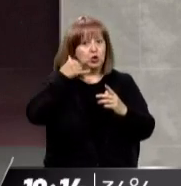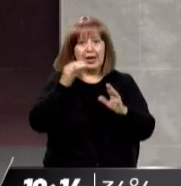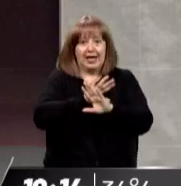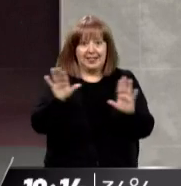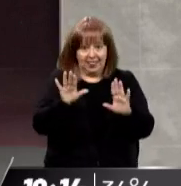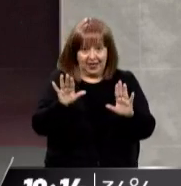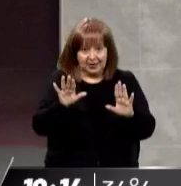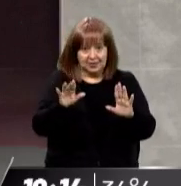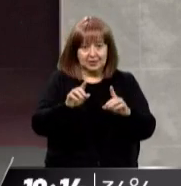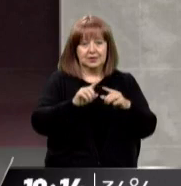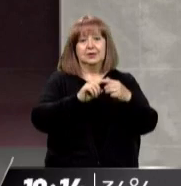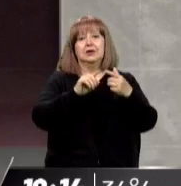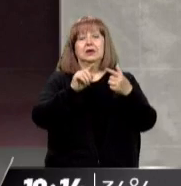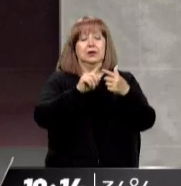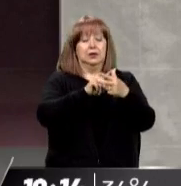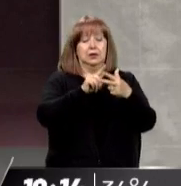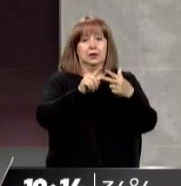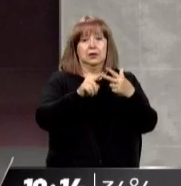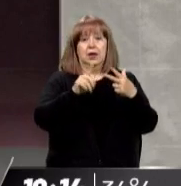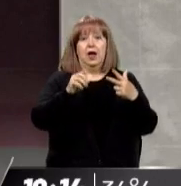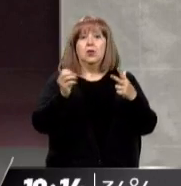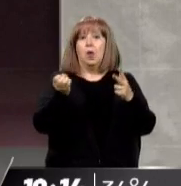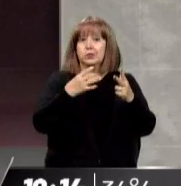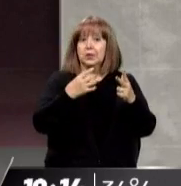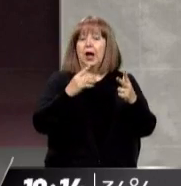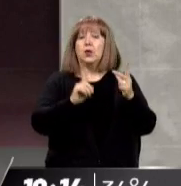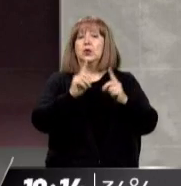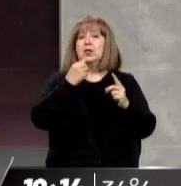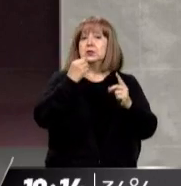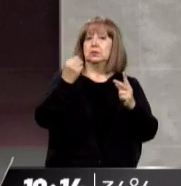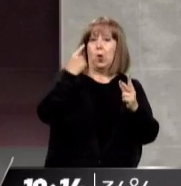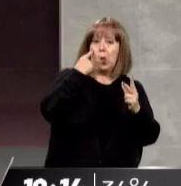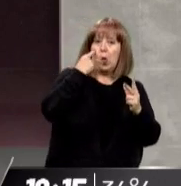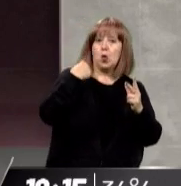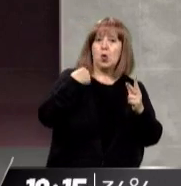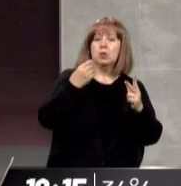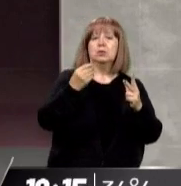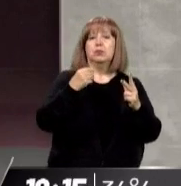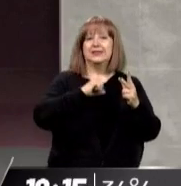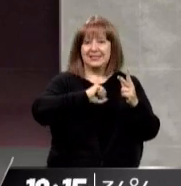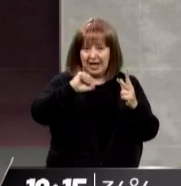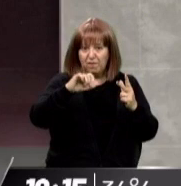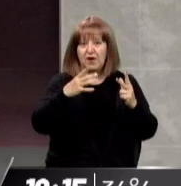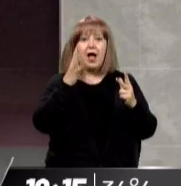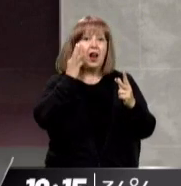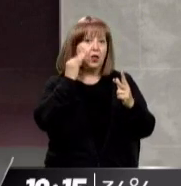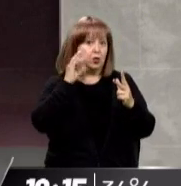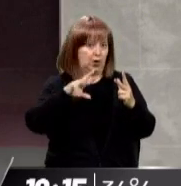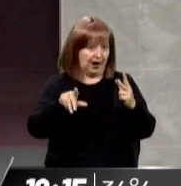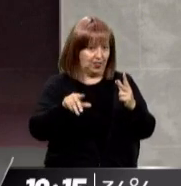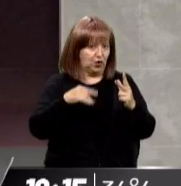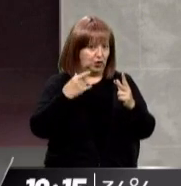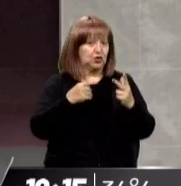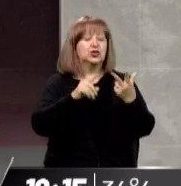También. Hay algunos teléfonos que detectan y te van avisando. Llamada sospechosa, denunciada como posible estafa. Pero hay otros teléfonos que no y uno atiende.